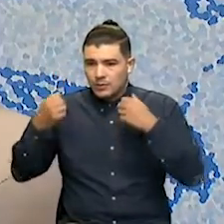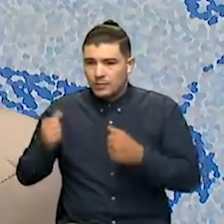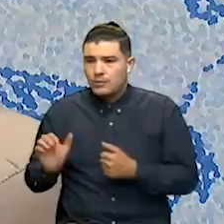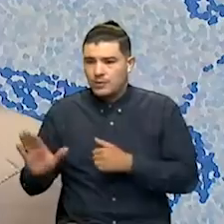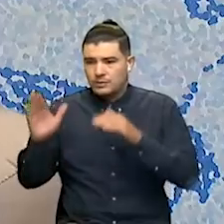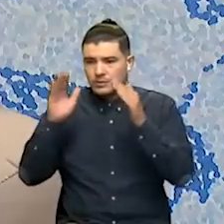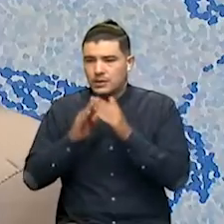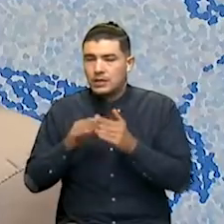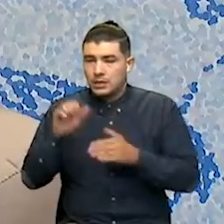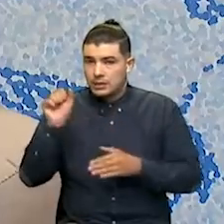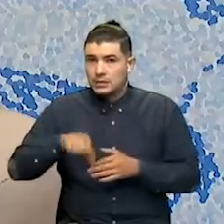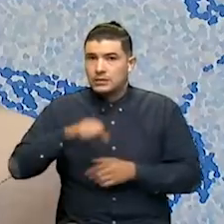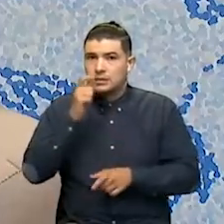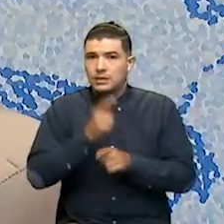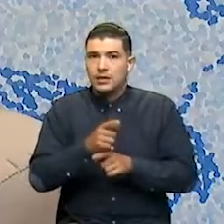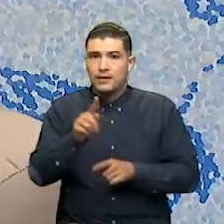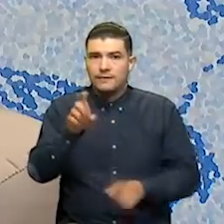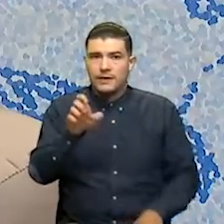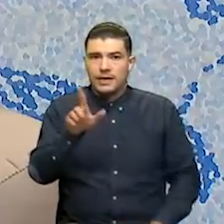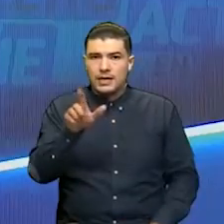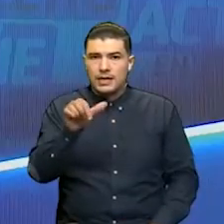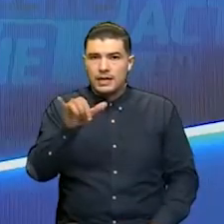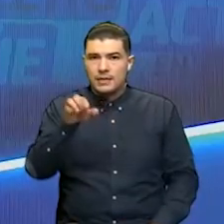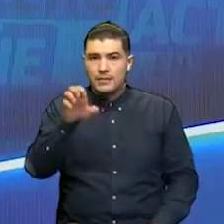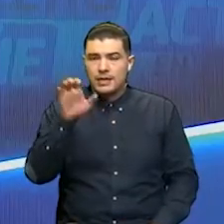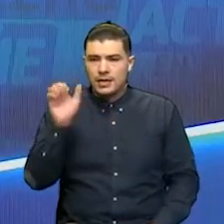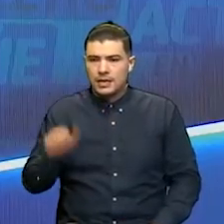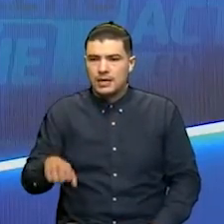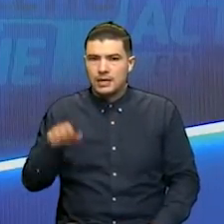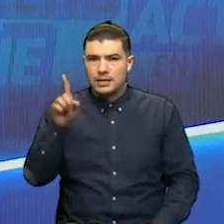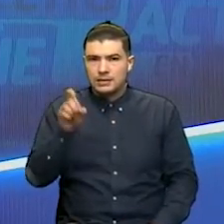predio. Bueno, Felipe Castellanos está en la línea al